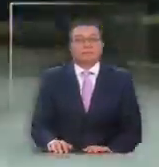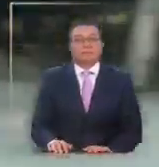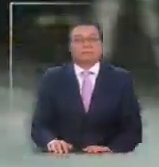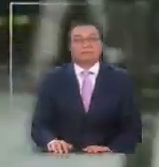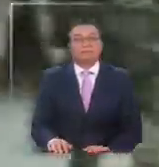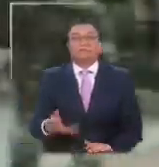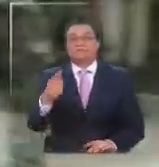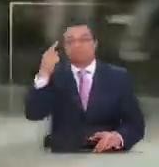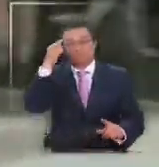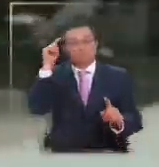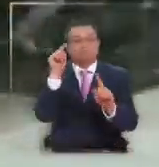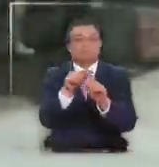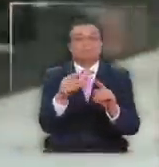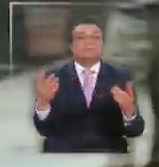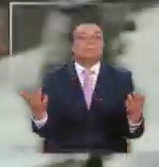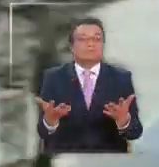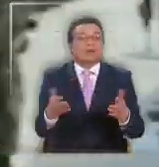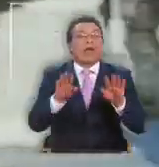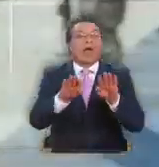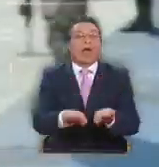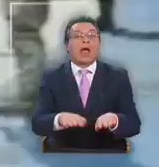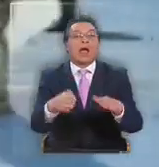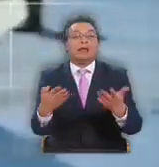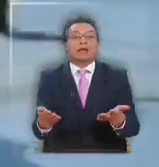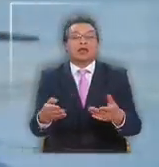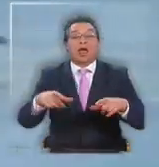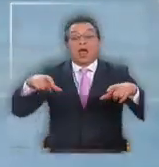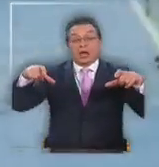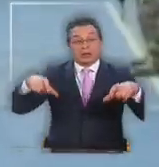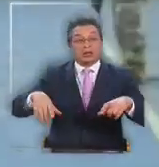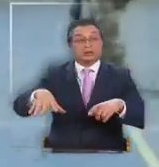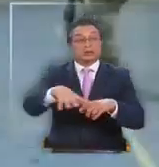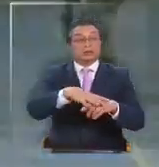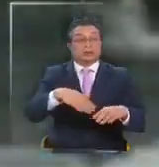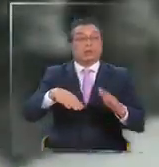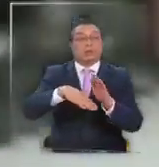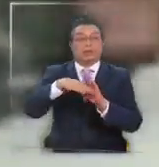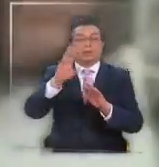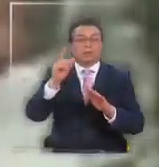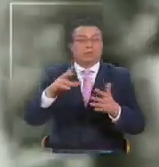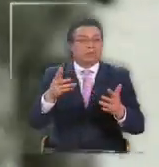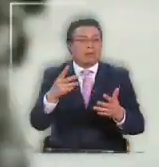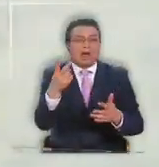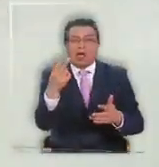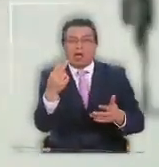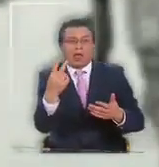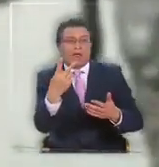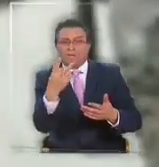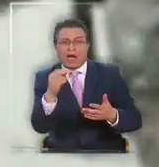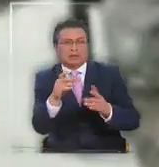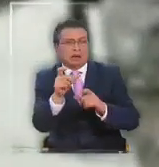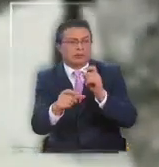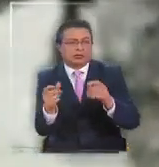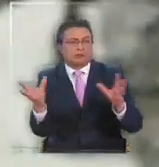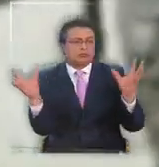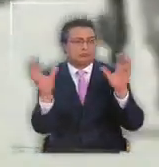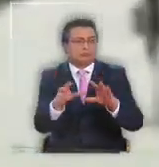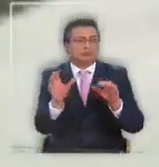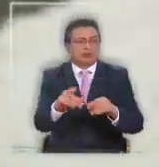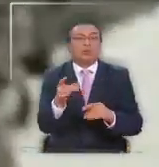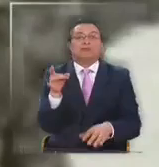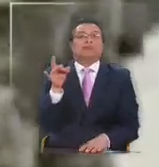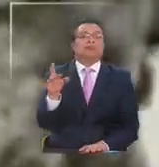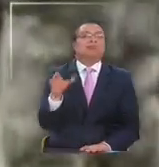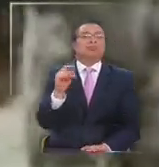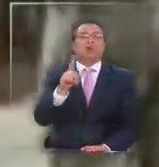Y es que el objetivo era este, un asado en una multicancha con más de una decena de asistentes sin medidas de seguridad y vulnerando el estado